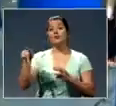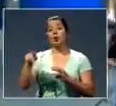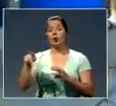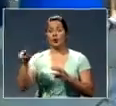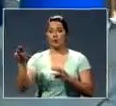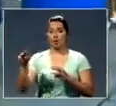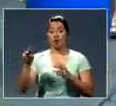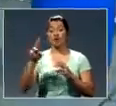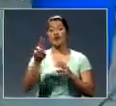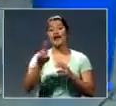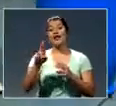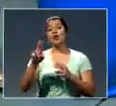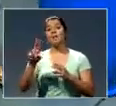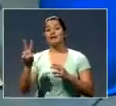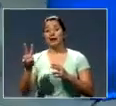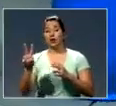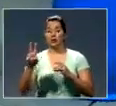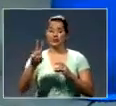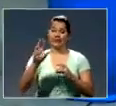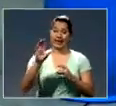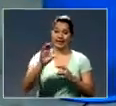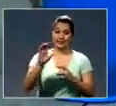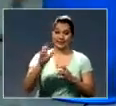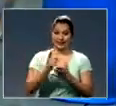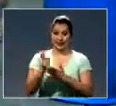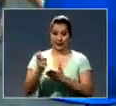Reinaldo Villalobos y la cárcel de Liberia.